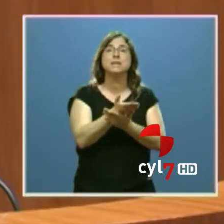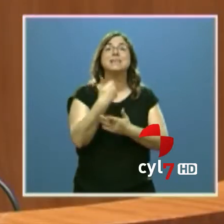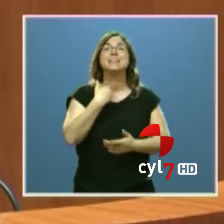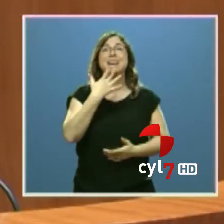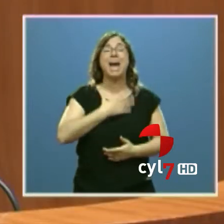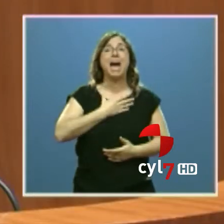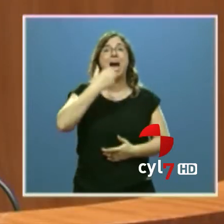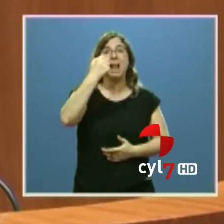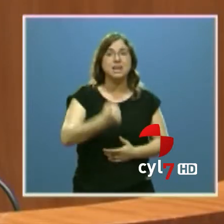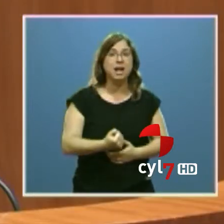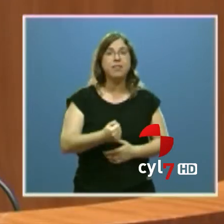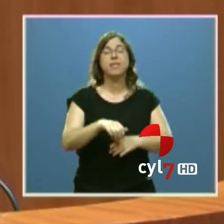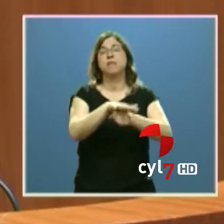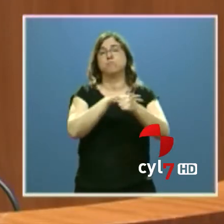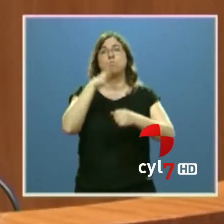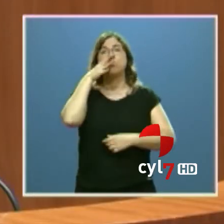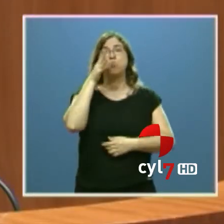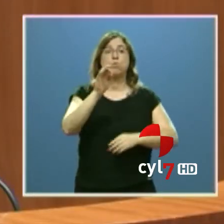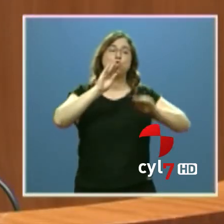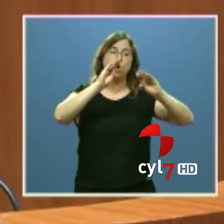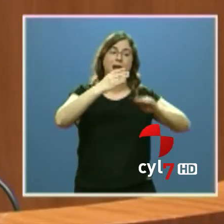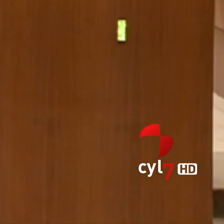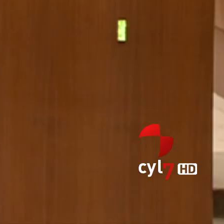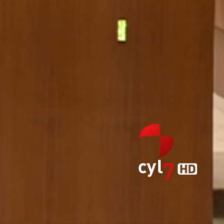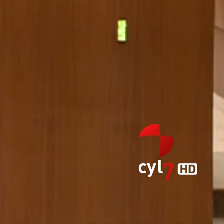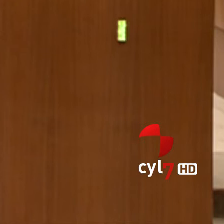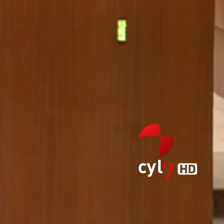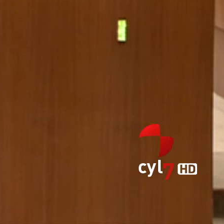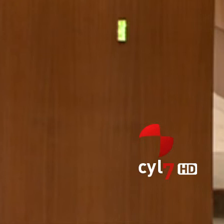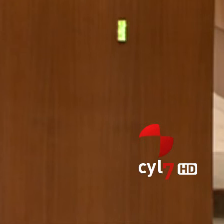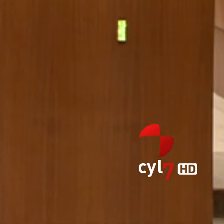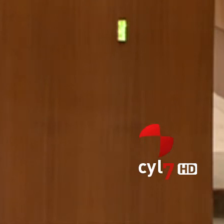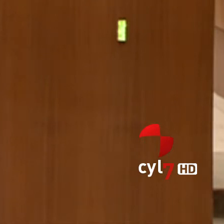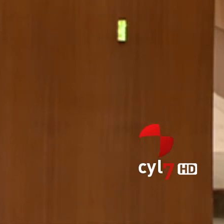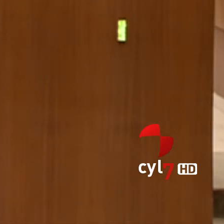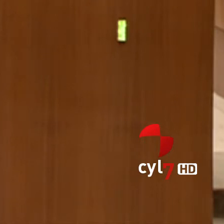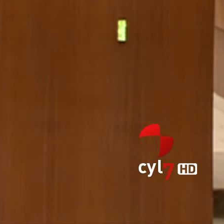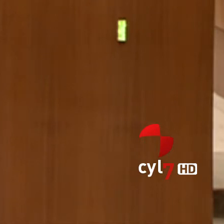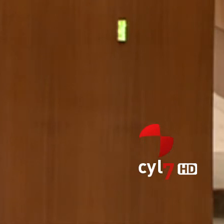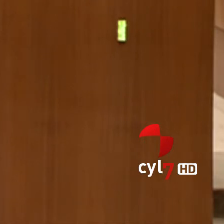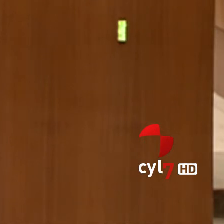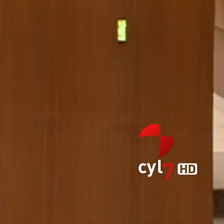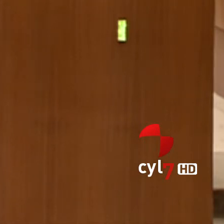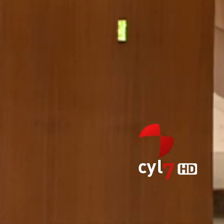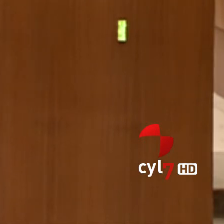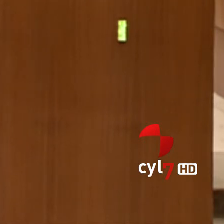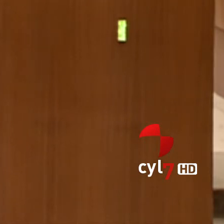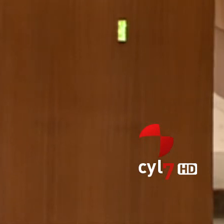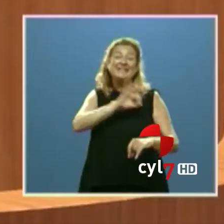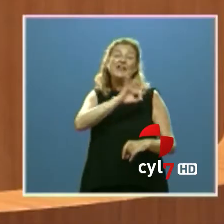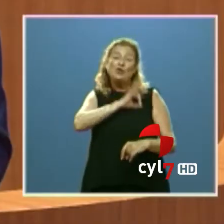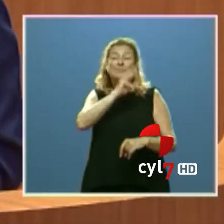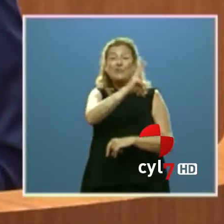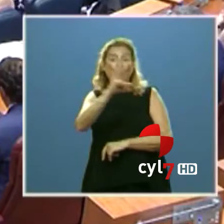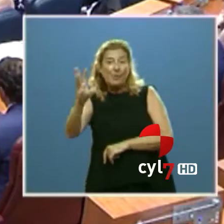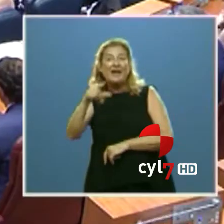alcaldes y alcaldesas del medio rural del partido popular ambos se echan en cara las votaciones en contra de propuestas que creían constructivas